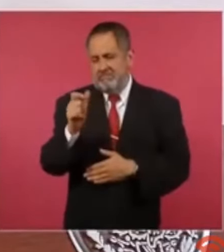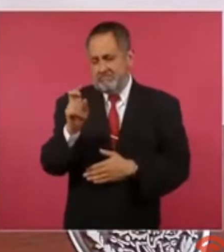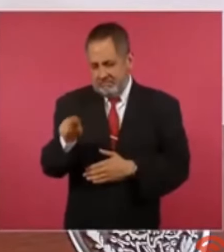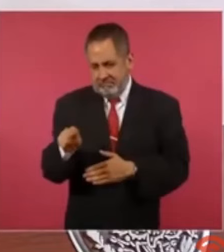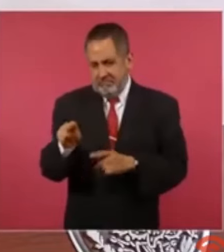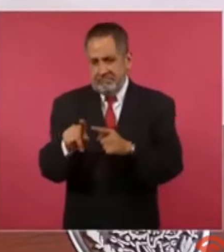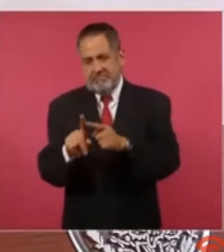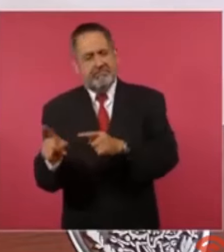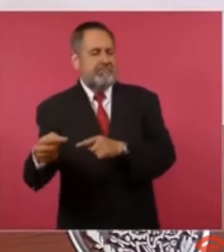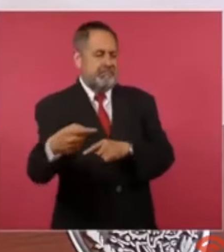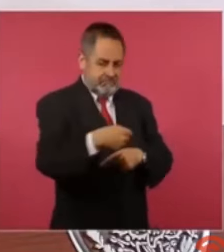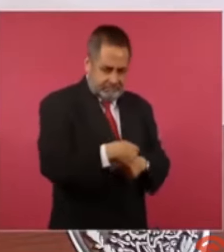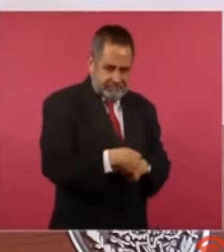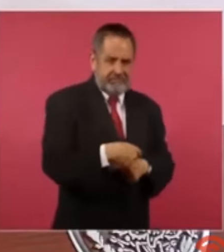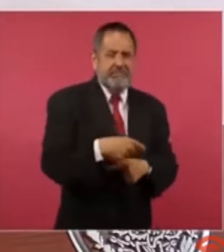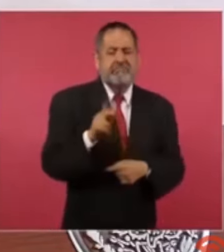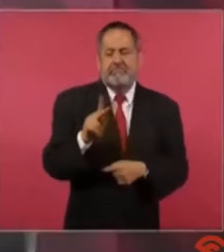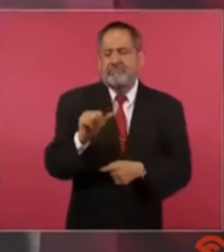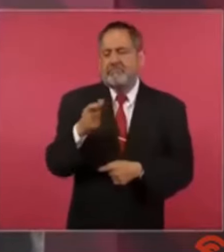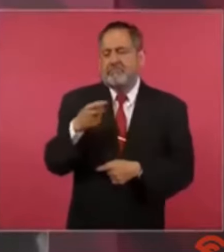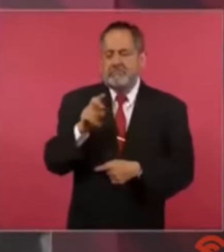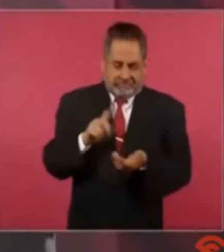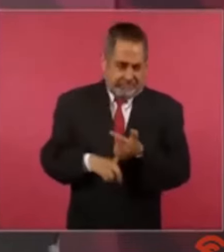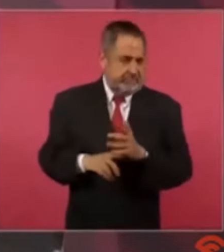Palenque y luego